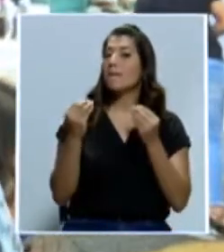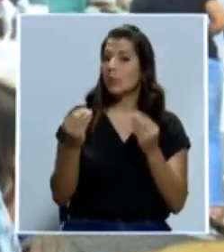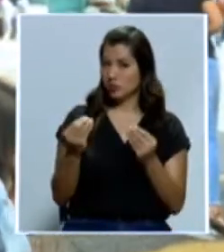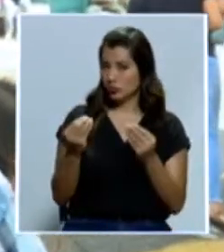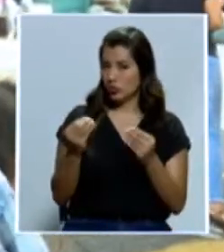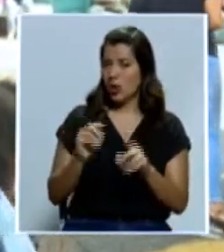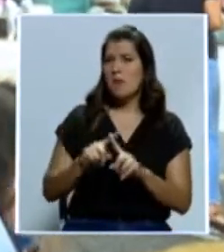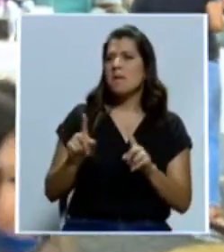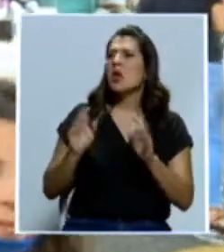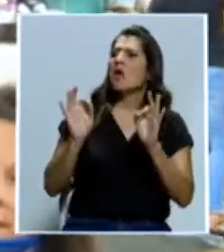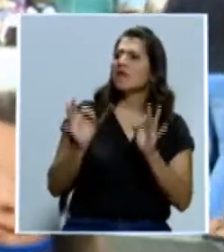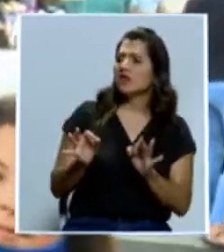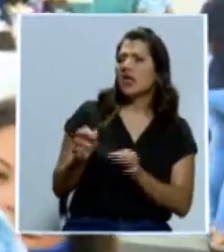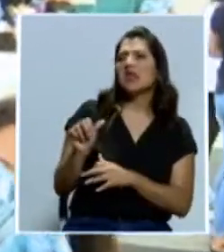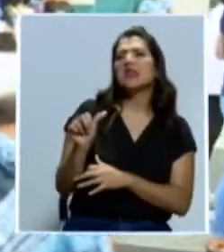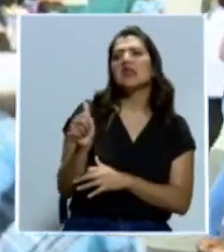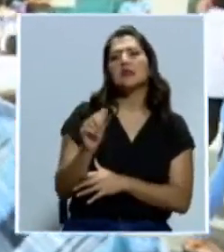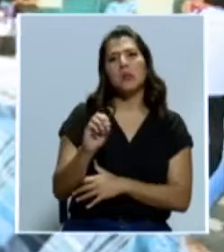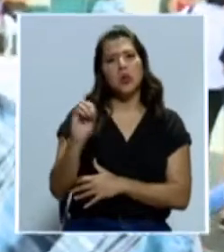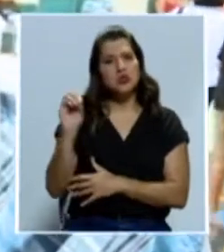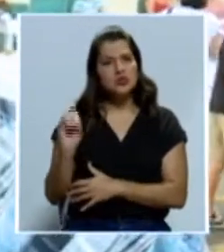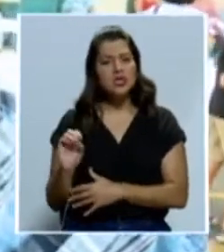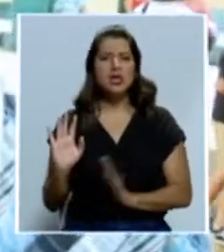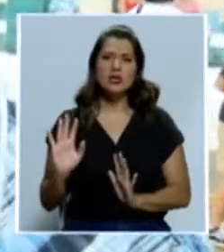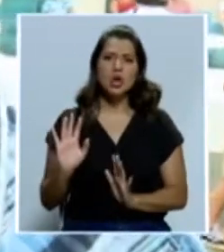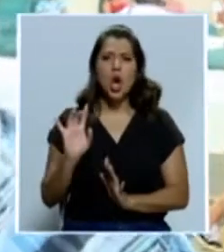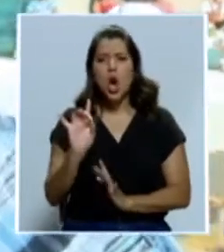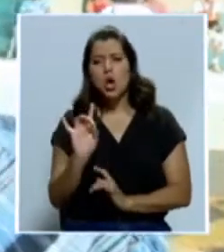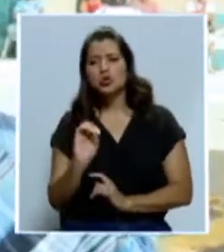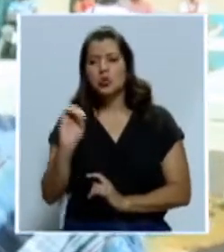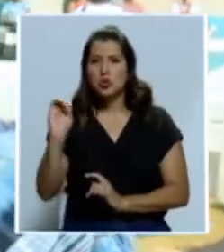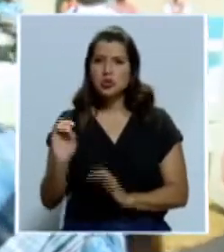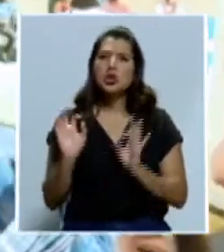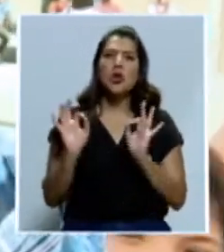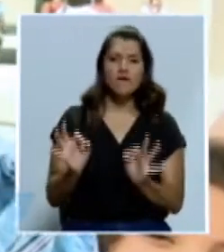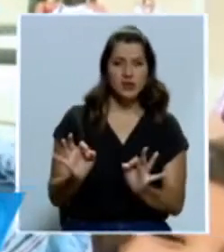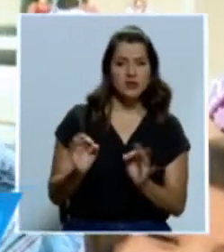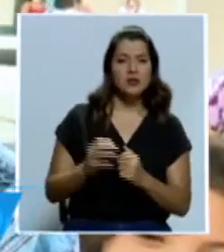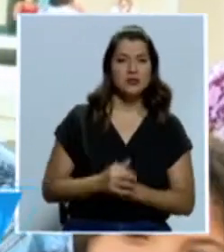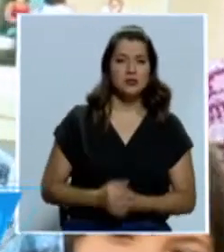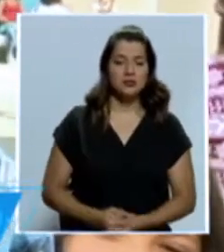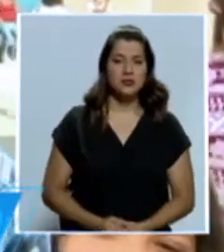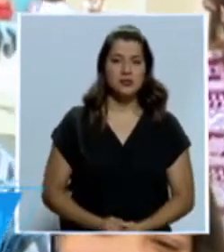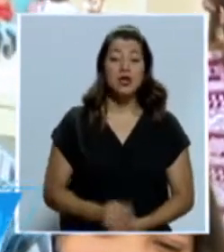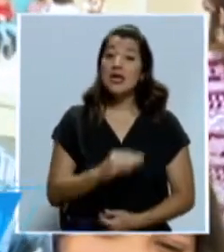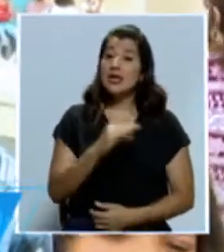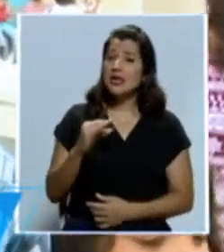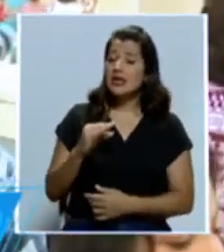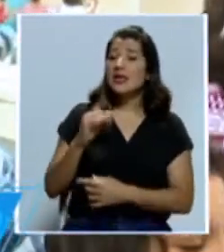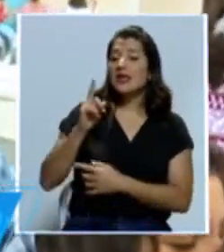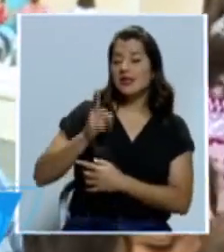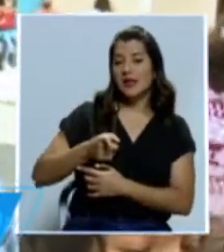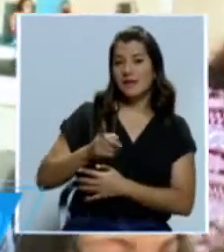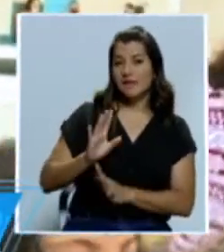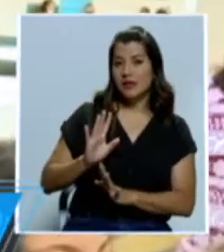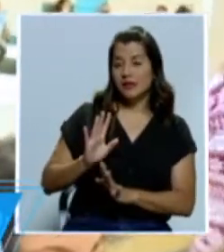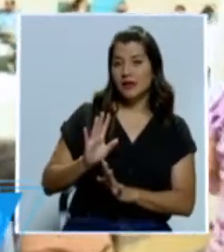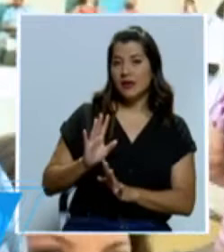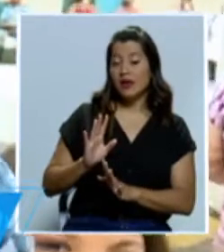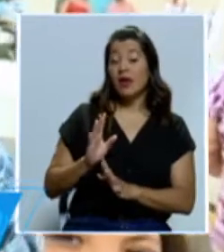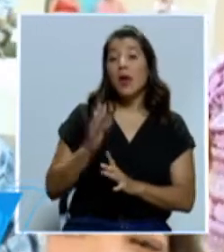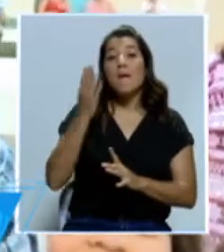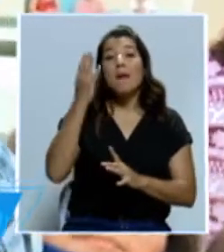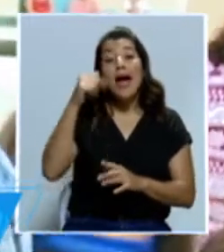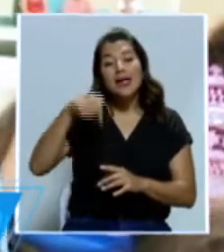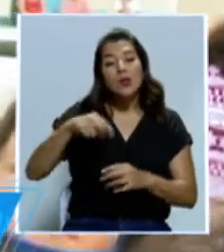está bien un 10, un 8%, sí creo. Y debe compensar eso, porque aquí hay un problema